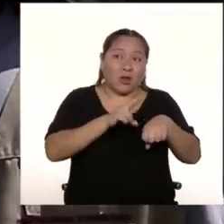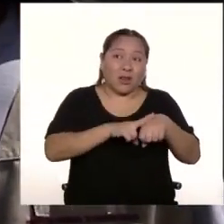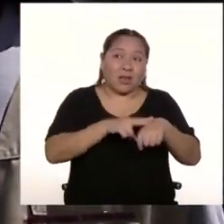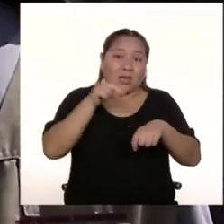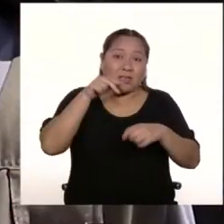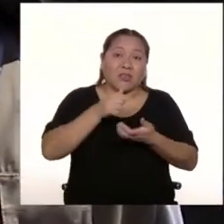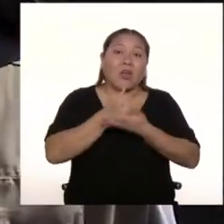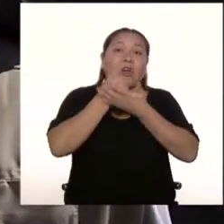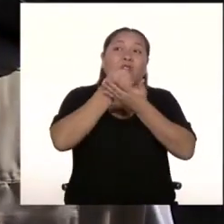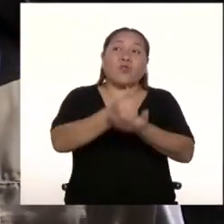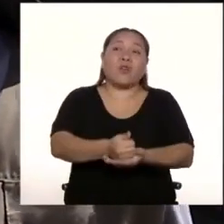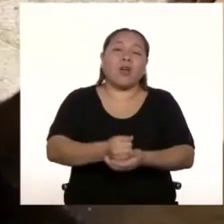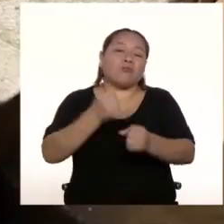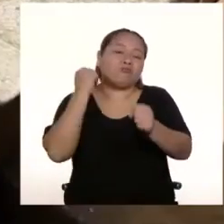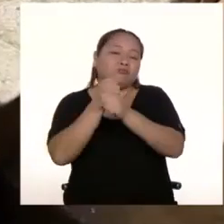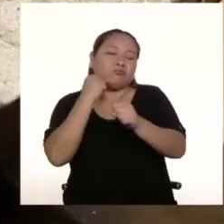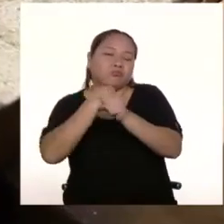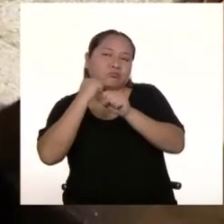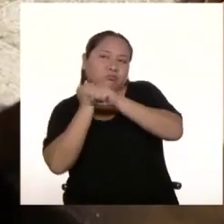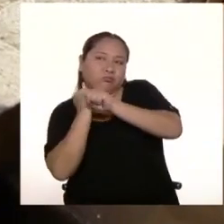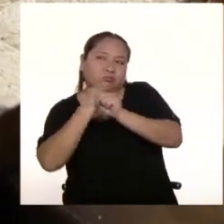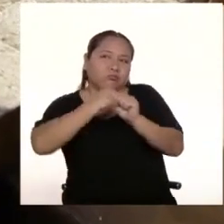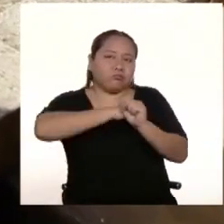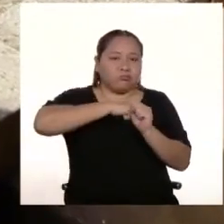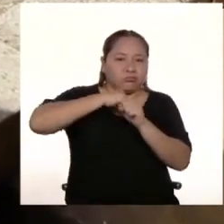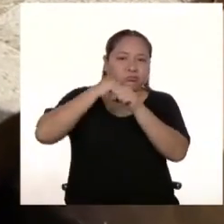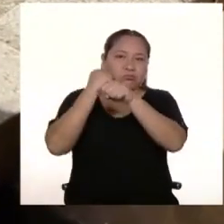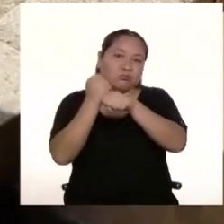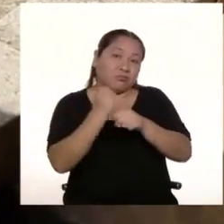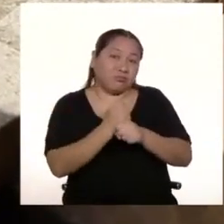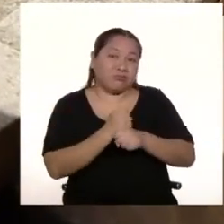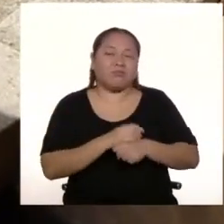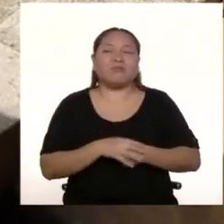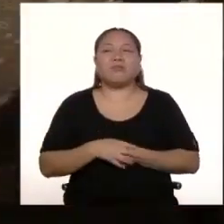o instrumentos para trabajar la piedra, ¿no?